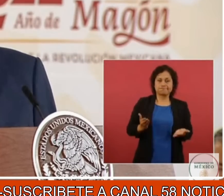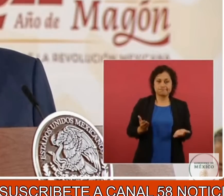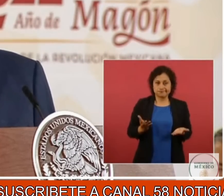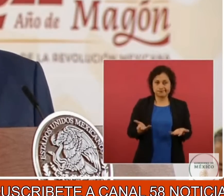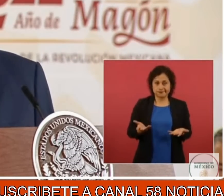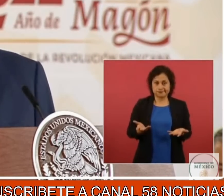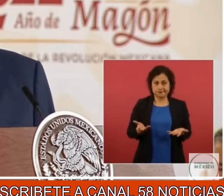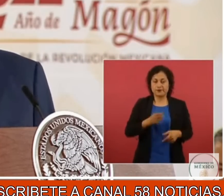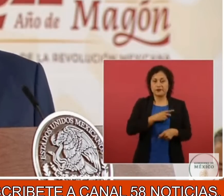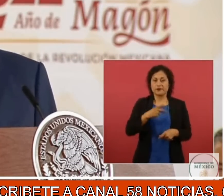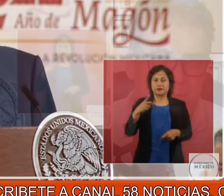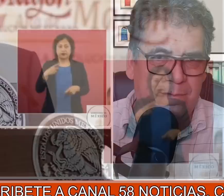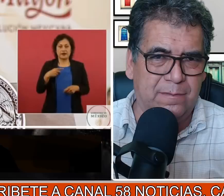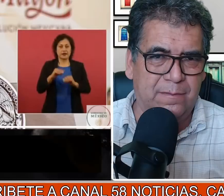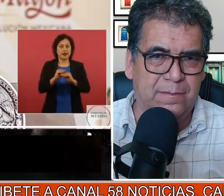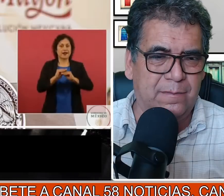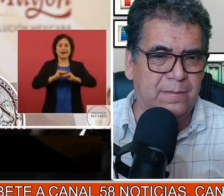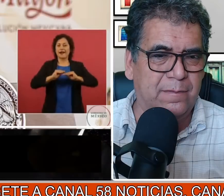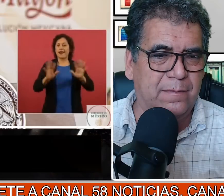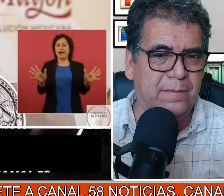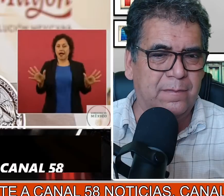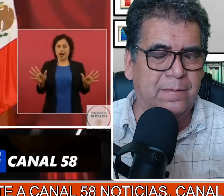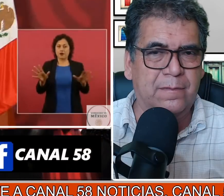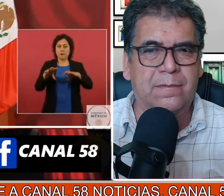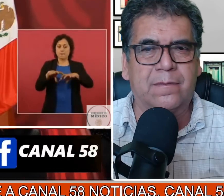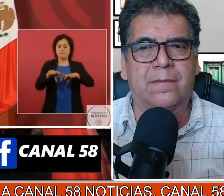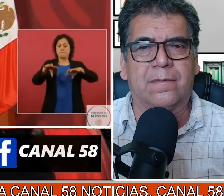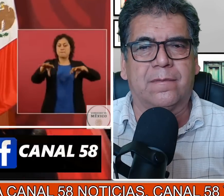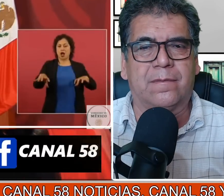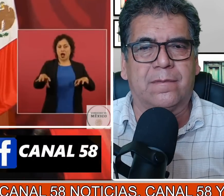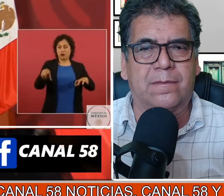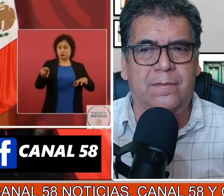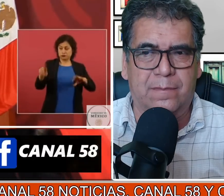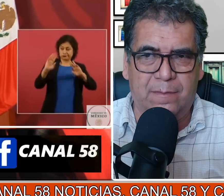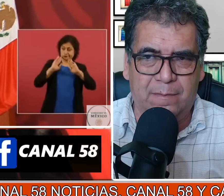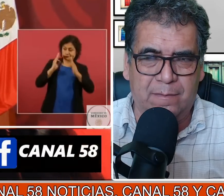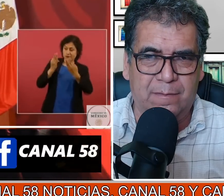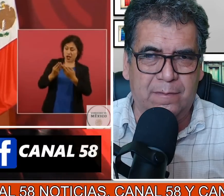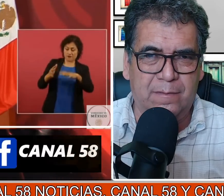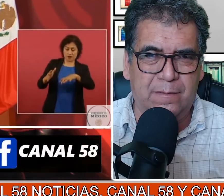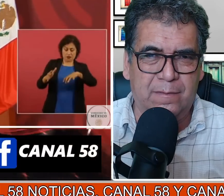definir con claridad las fronteras. Aquí está la delincuencia, aquí está la autoridad.